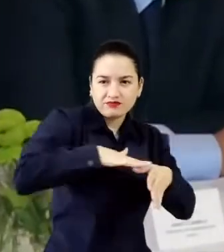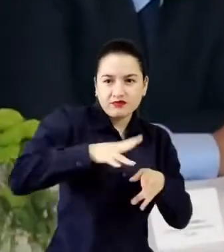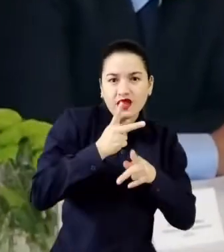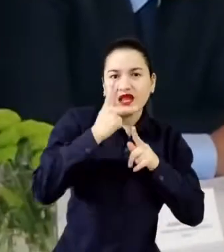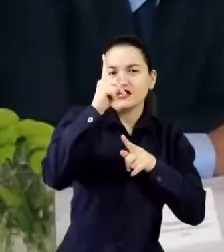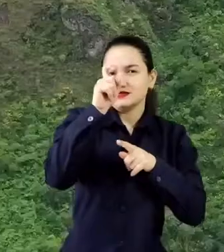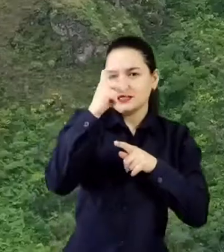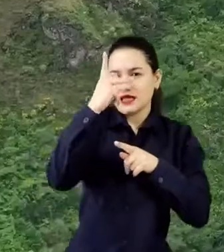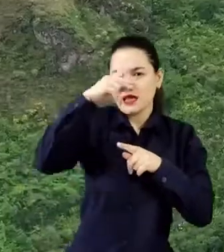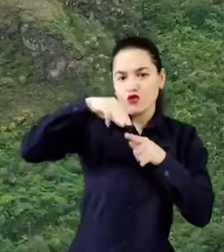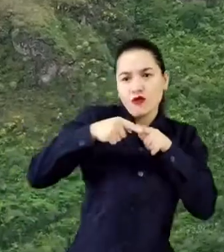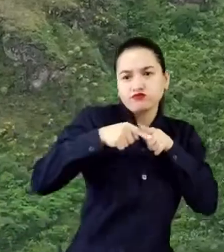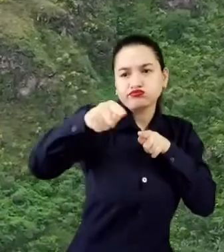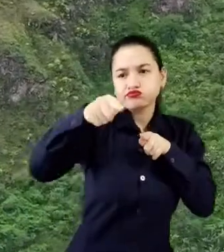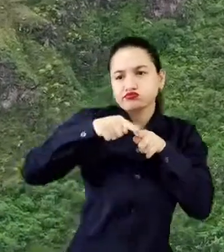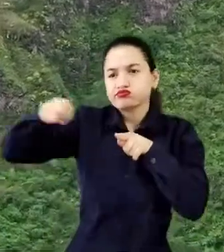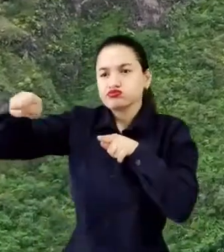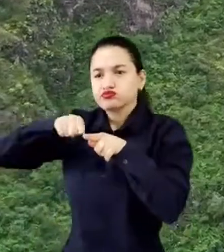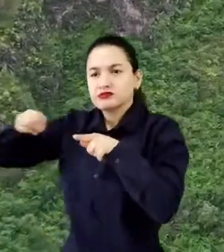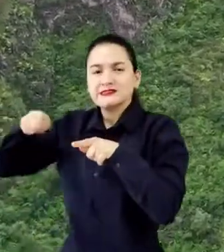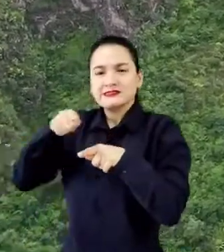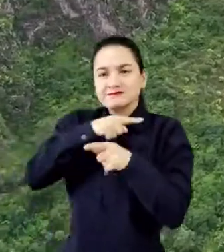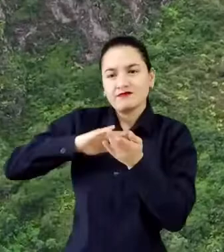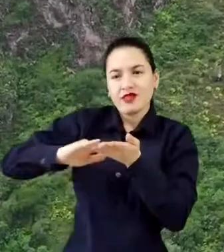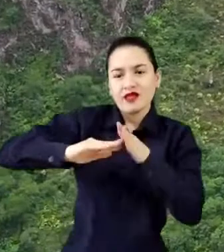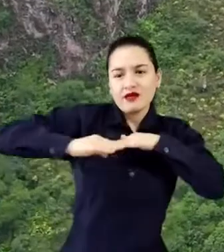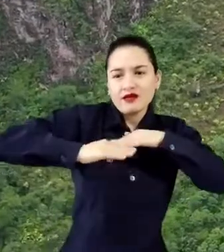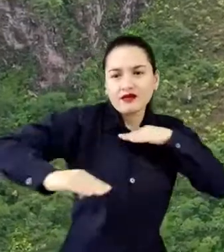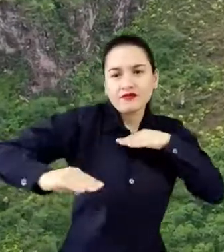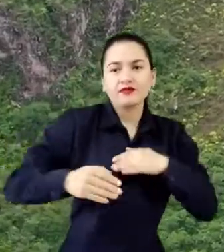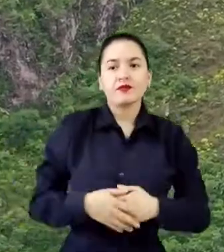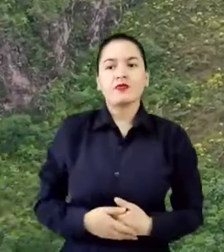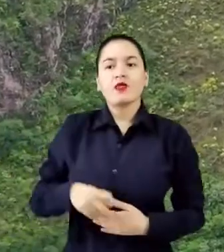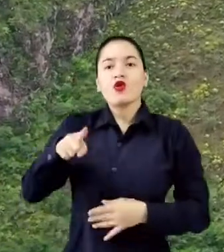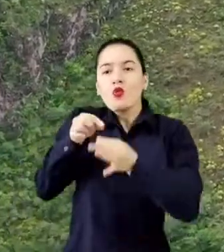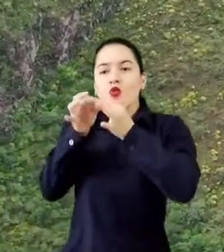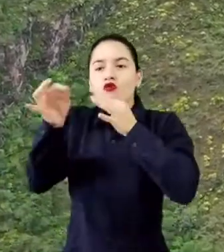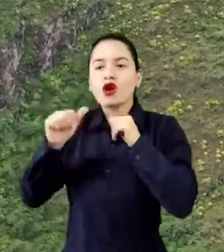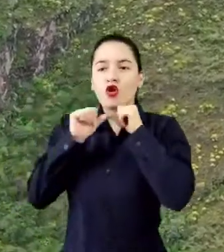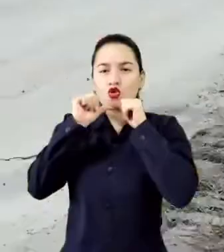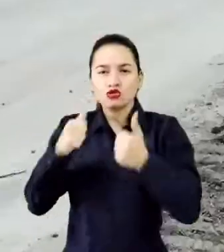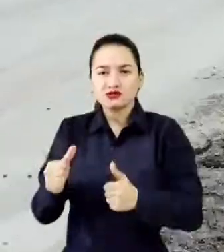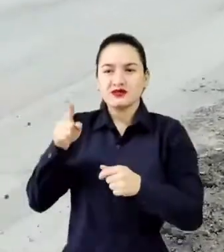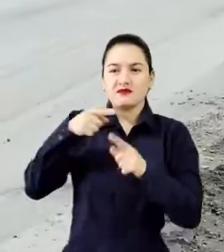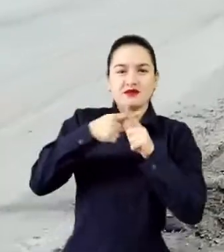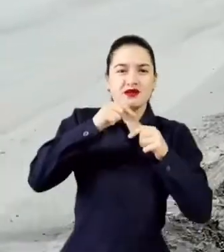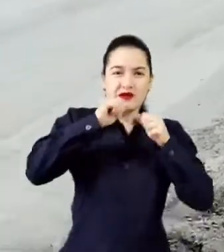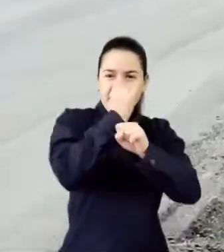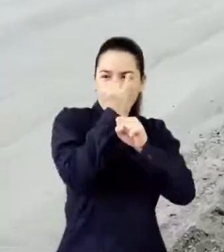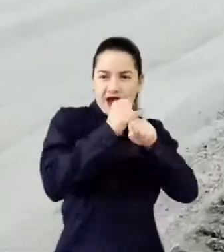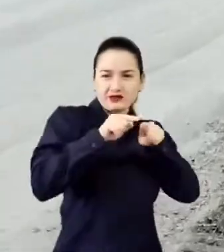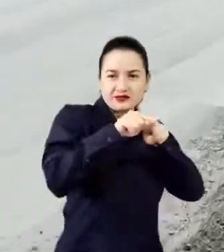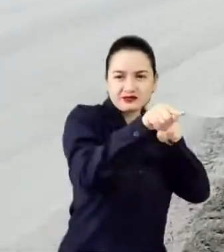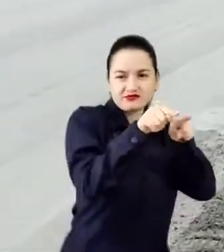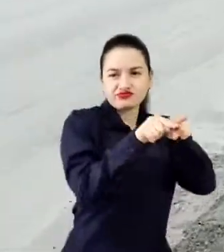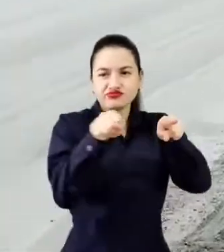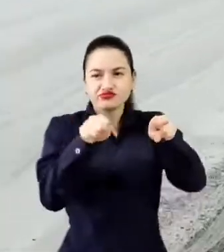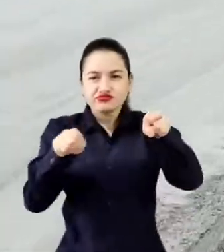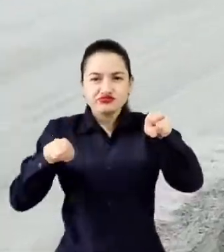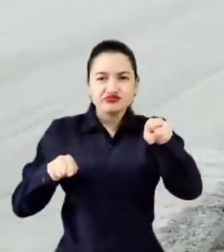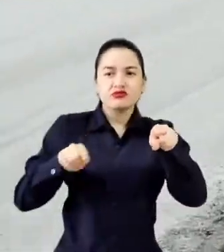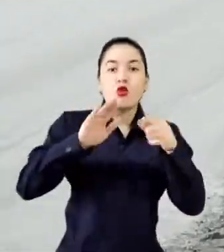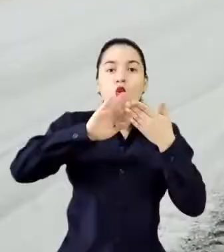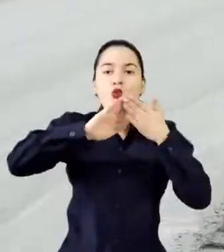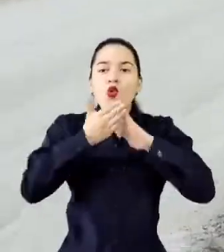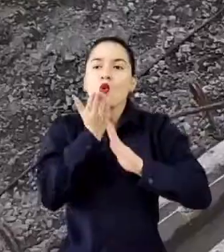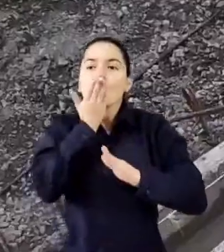Rumichaca, en 16 kilómetros que es entre San Juan y Viales, que no se pudo construir, y que ahí